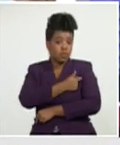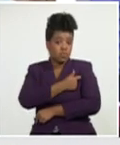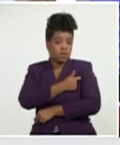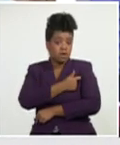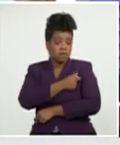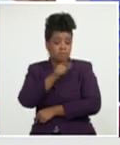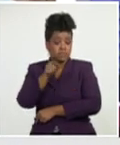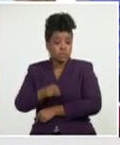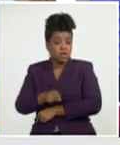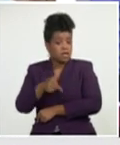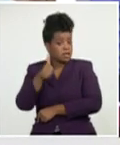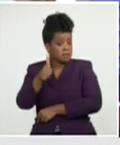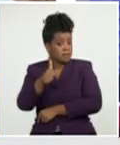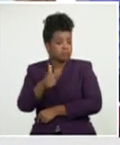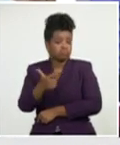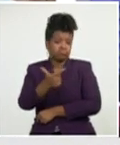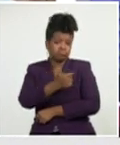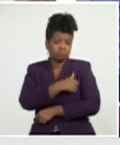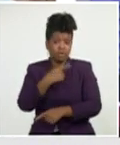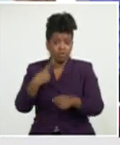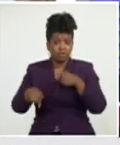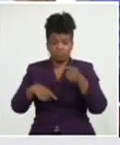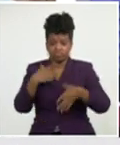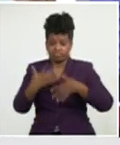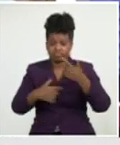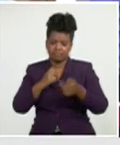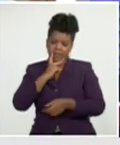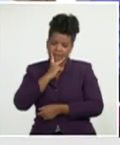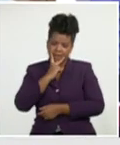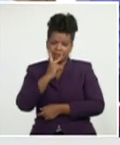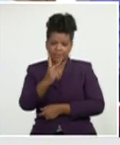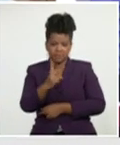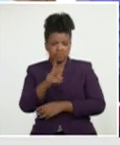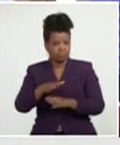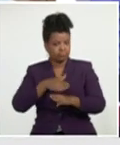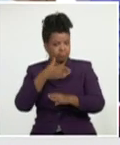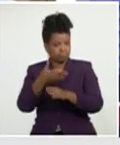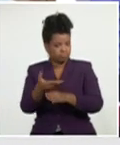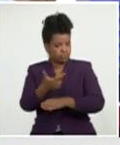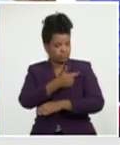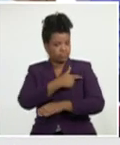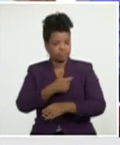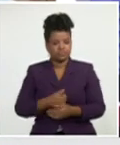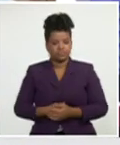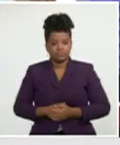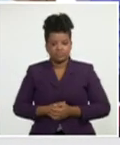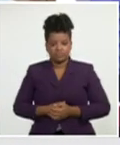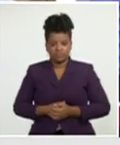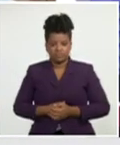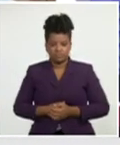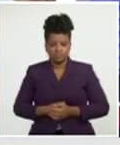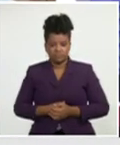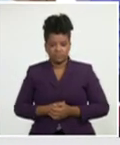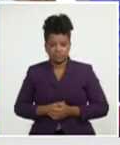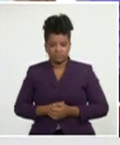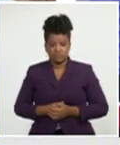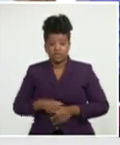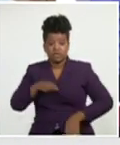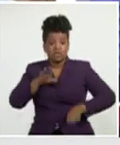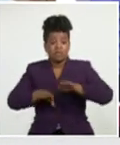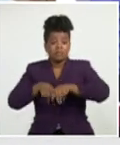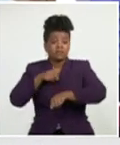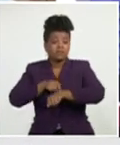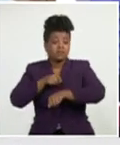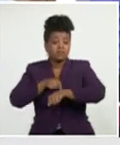vacunando, y los que tienen determinadas patologías crónicas asociadas que no estén controladas se excluyen del ensayo. Pero depende del momento de la inclusión